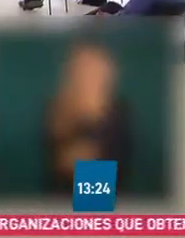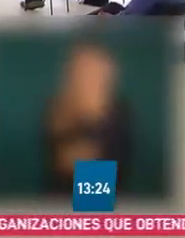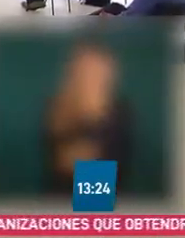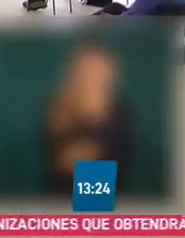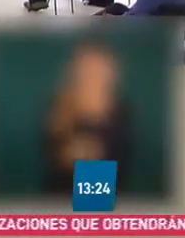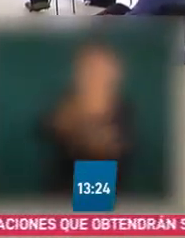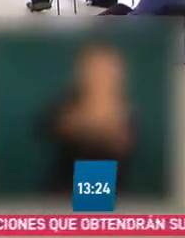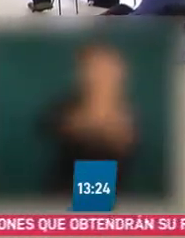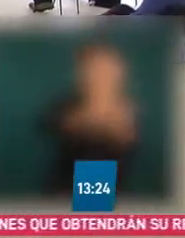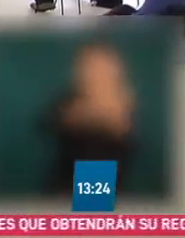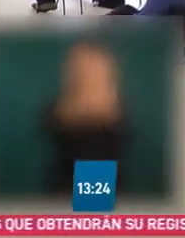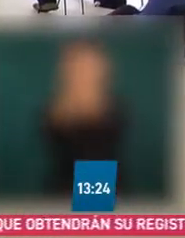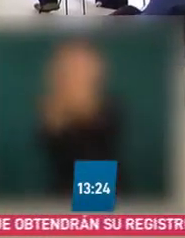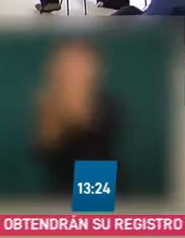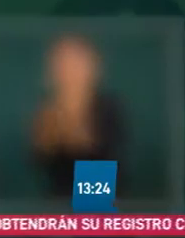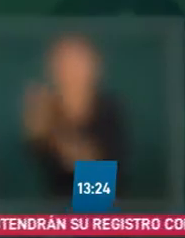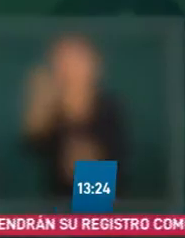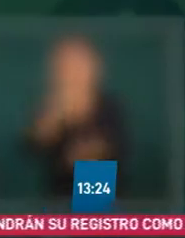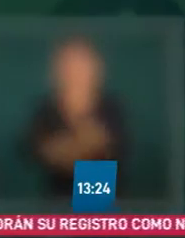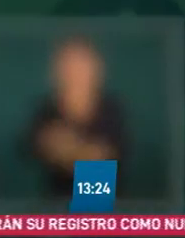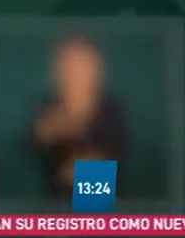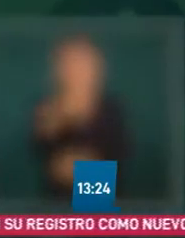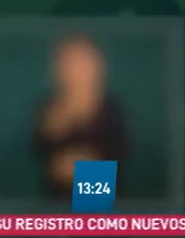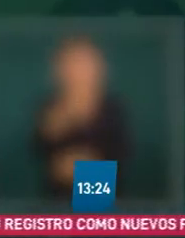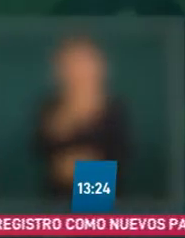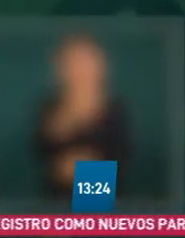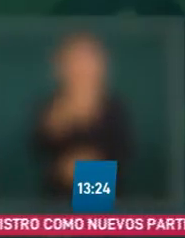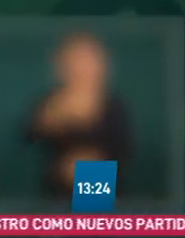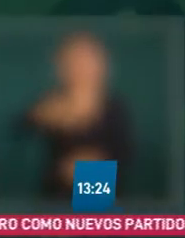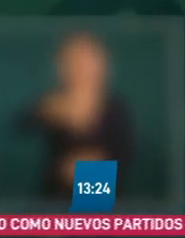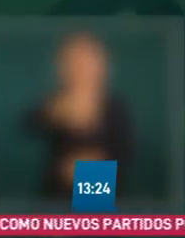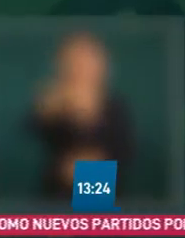El que podamos dejar ese legado.